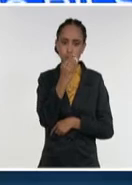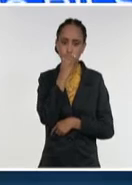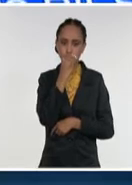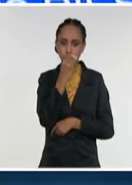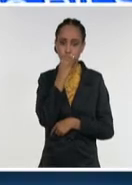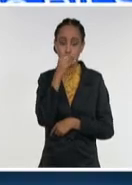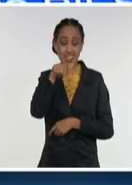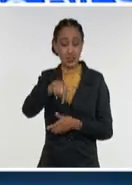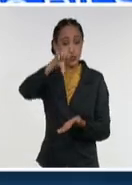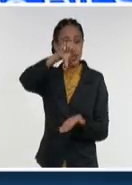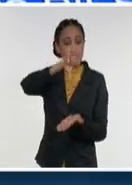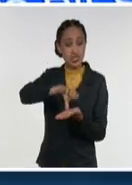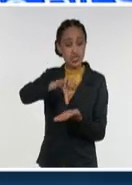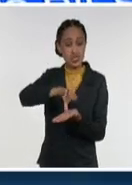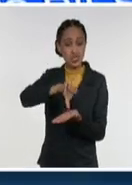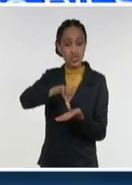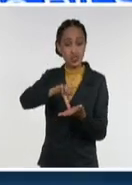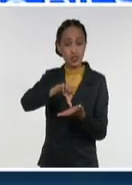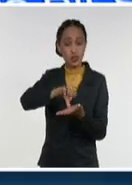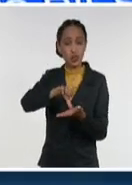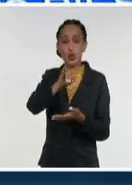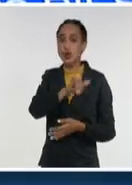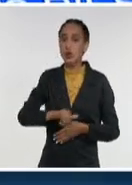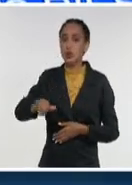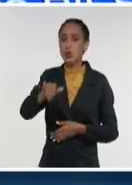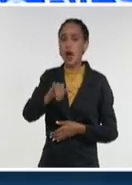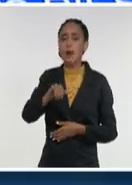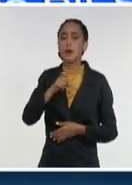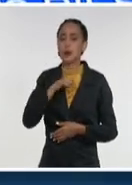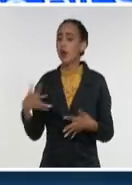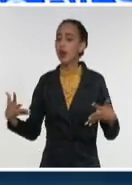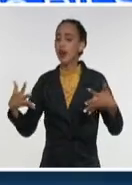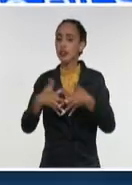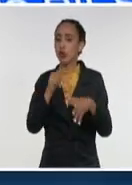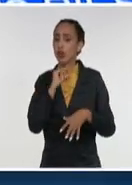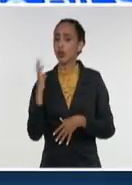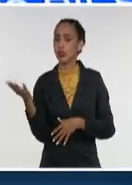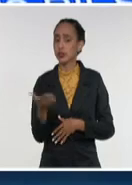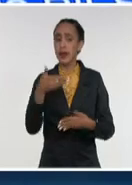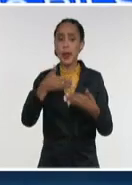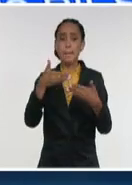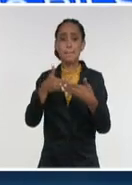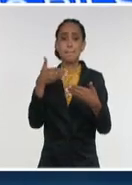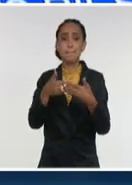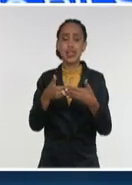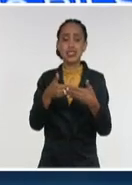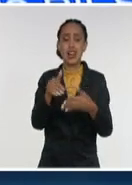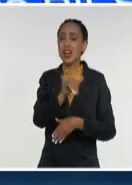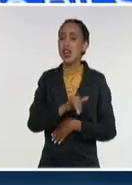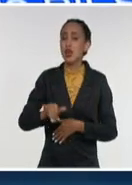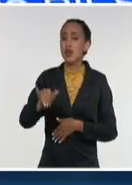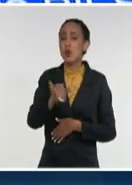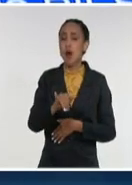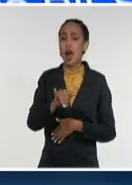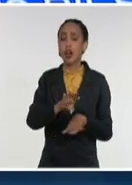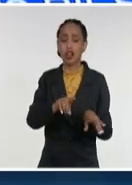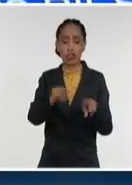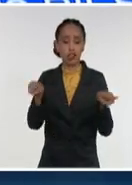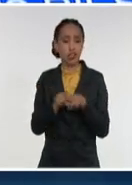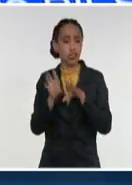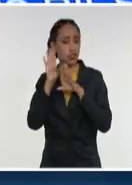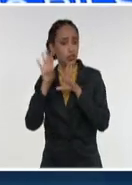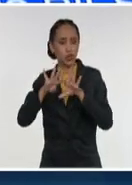Estos centros están vinculados todos a unidades de gastronomía y de la empresa de alojamiento que le garantizan la alimentación requerida